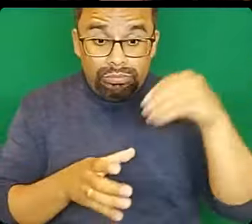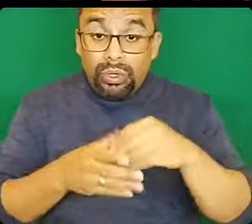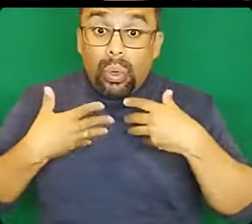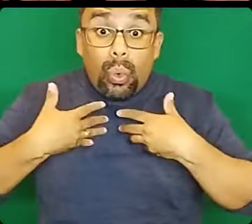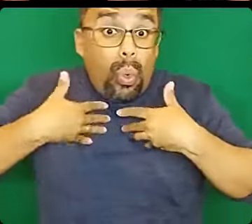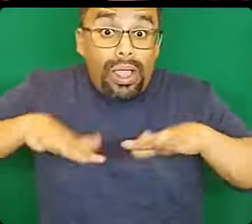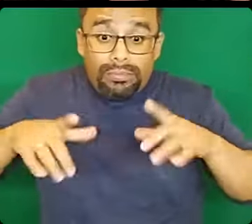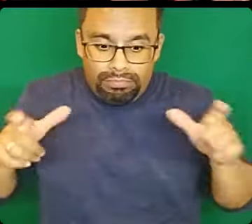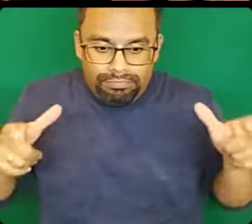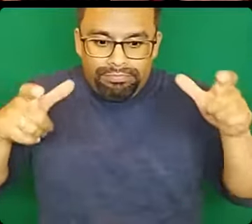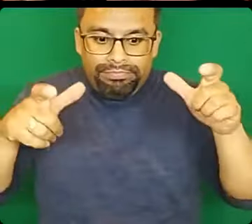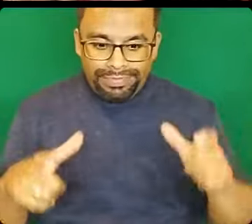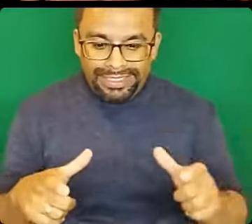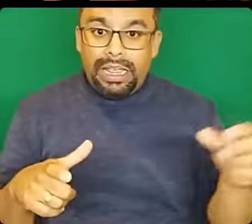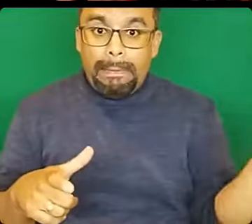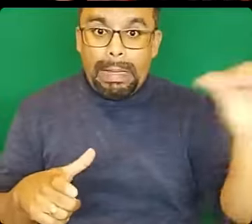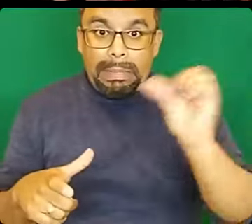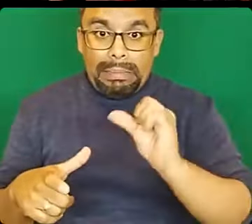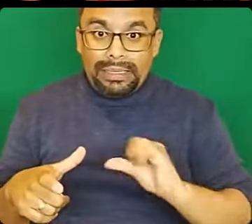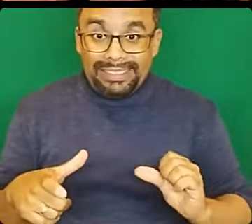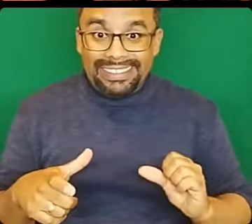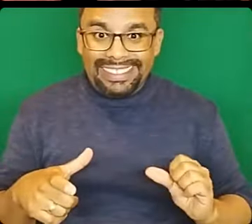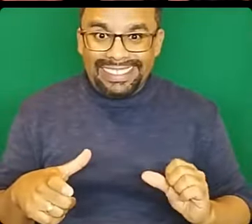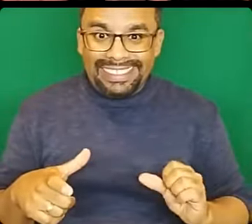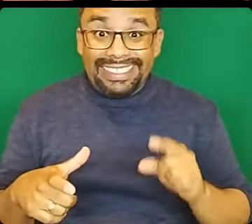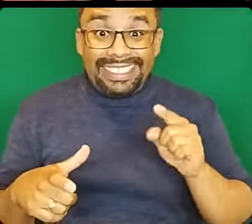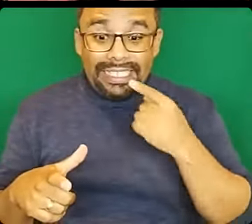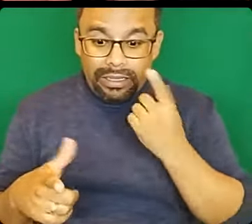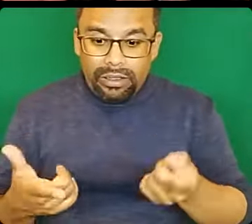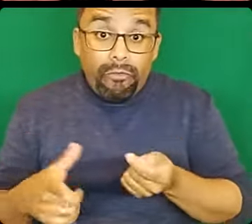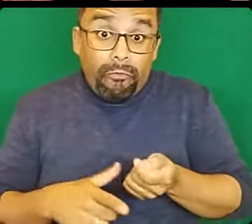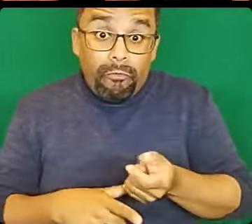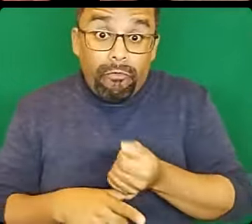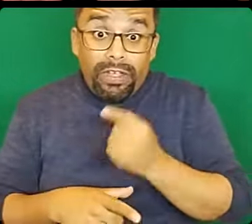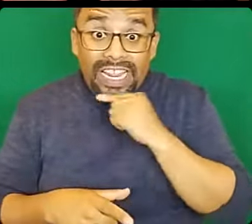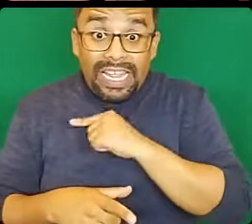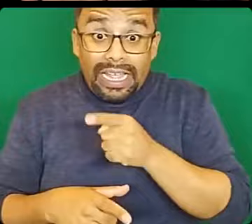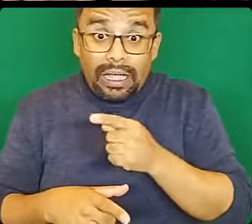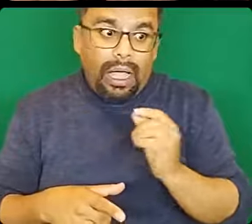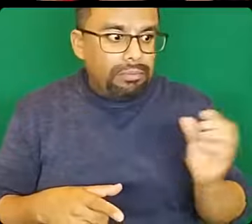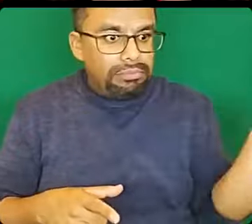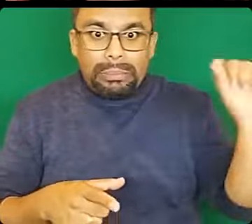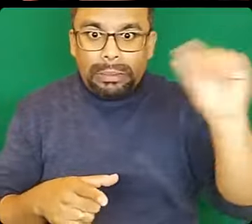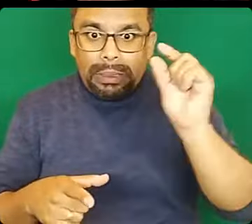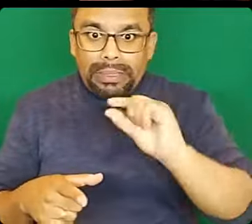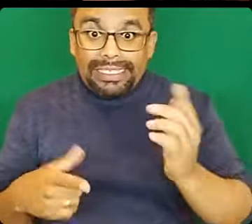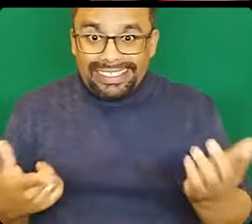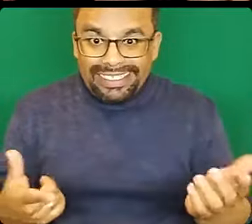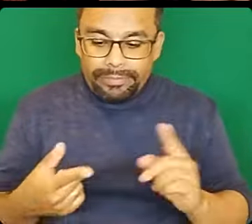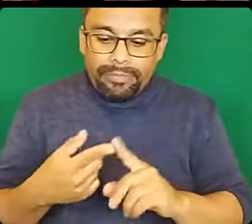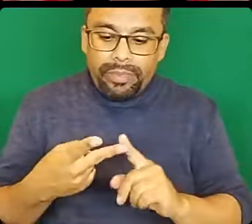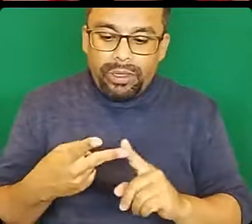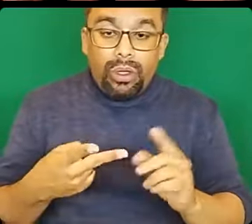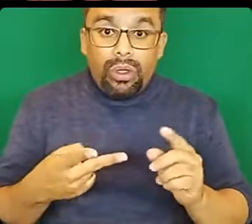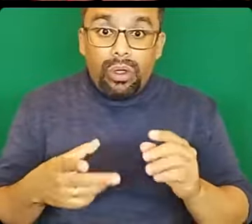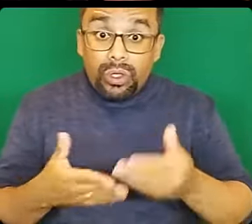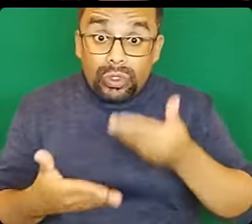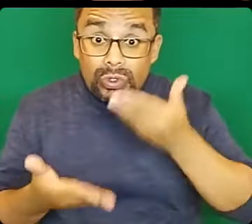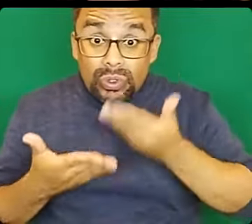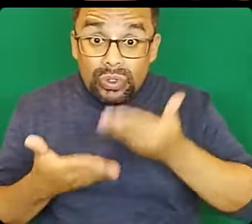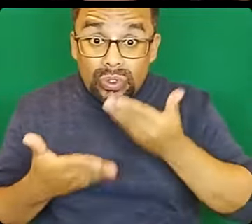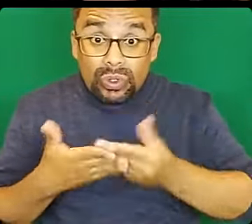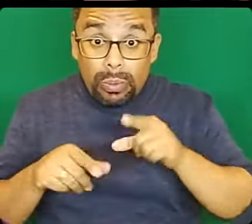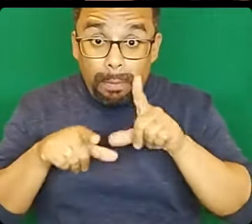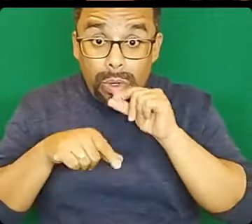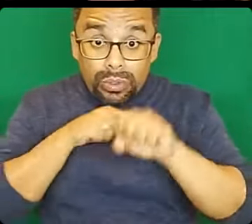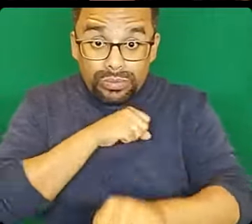colombiano. O sea, si usted va a hacer unos frijoles, busque un producto Monticello para que se vea. Si usted va a hacer un ajiaco, le aseguro que por